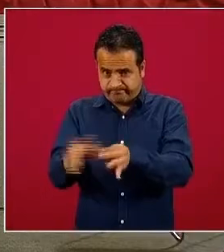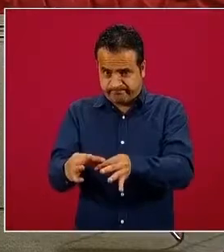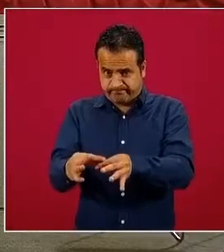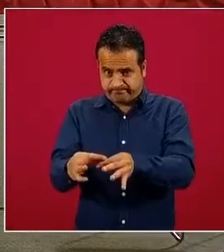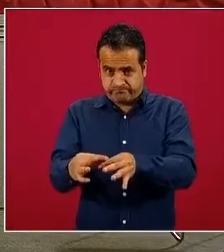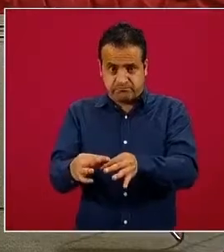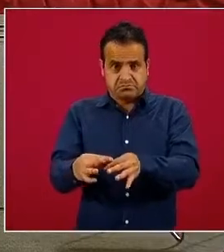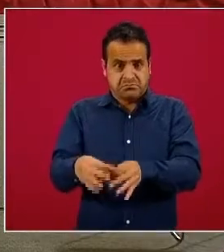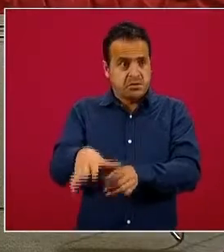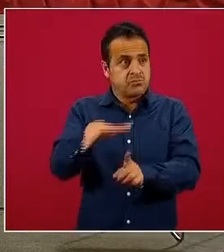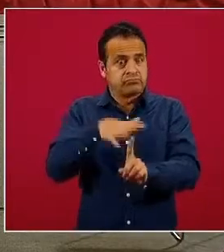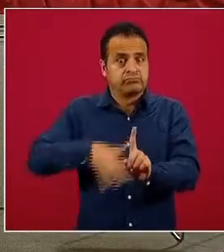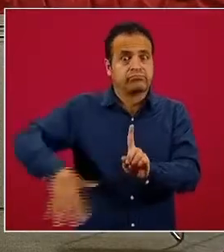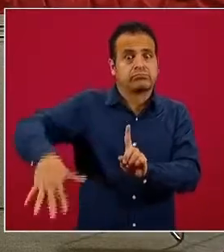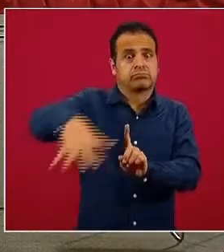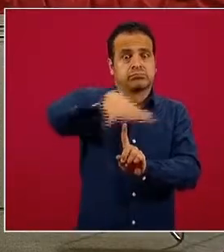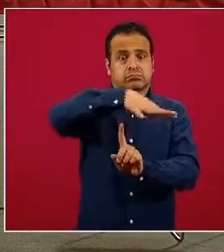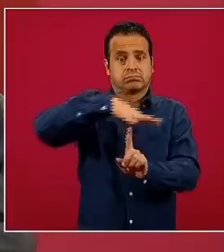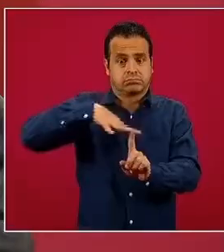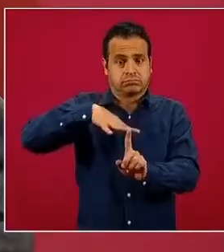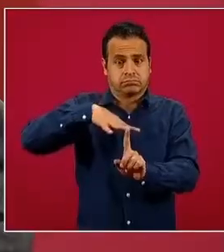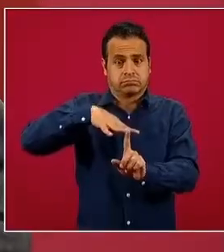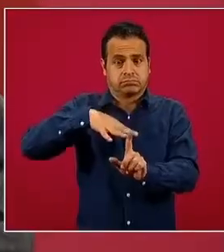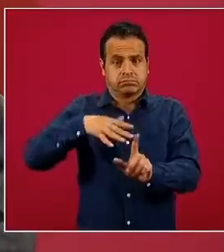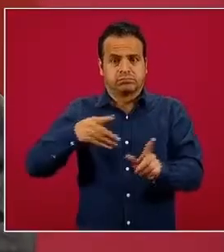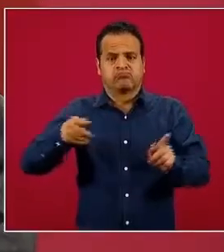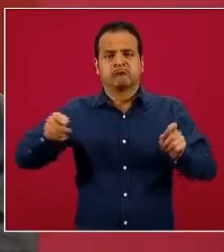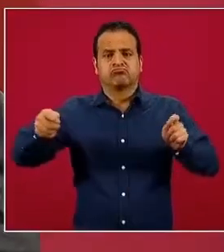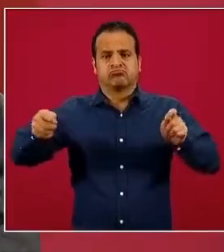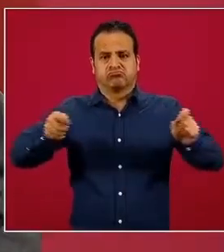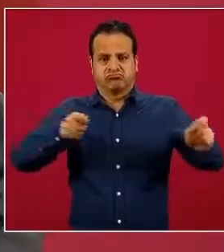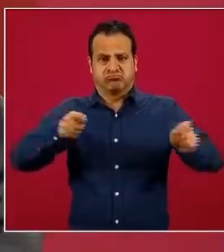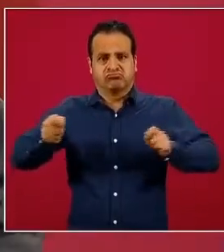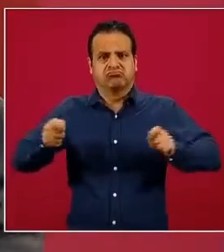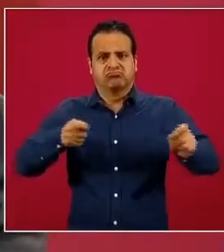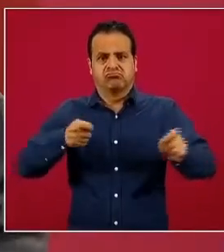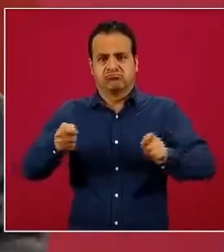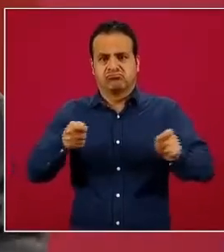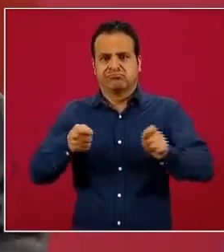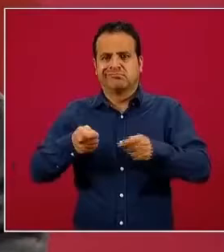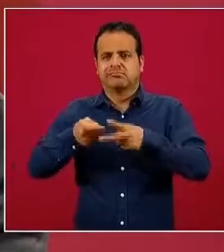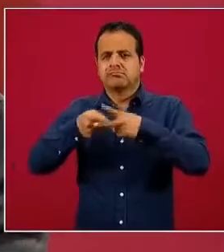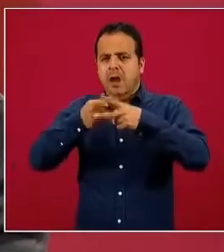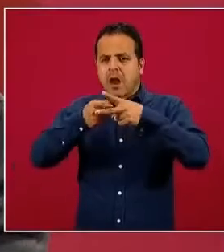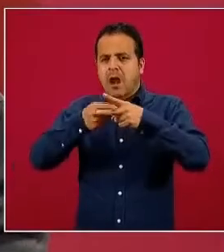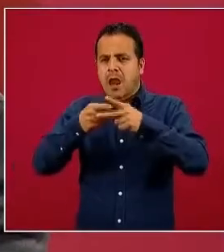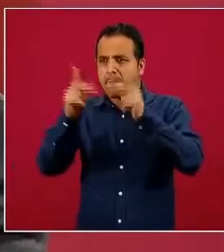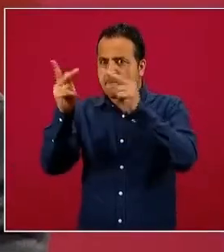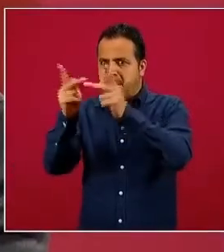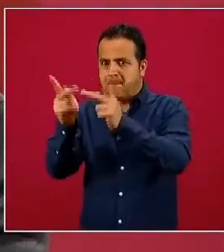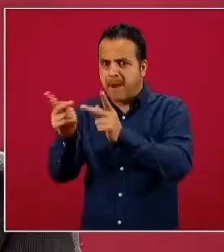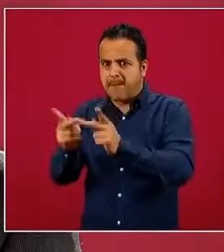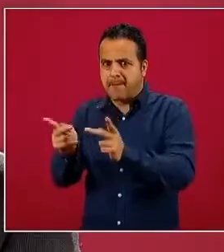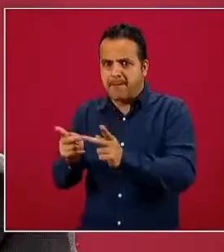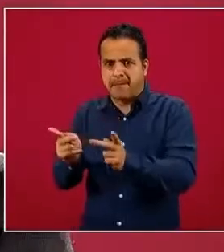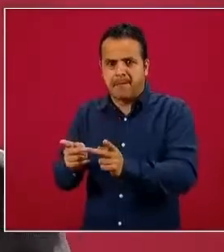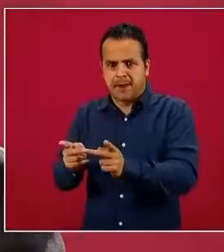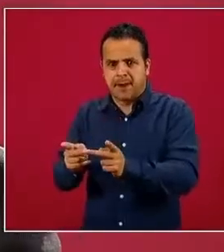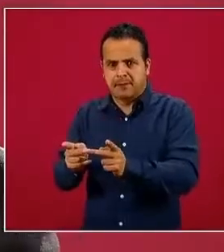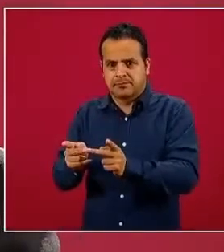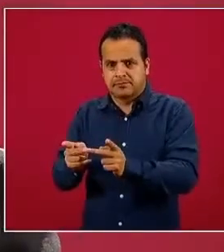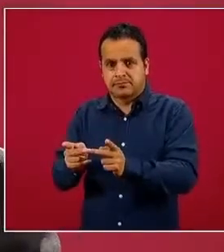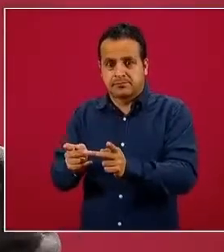realidad que es más cercana a las predicciones. Pero en varias entidades federativas nos hemos encontrado la